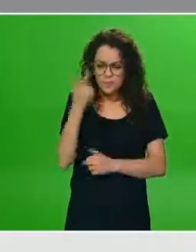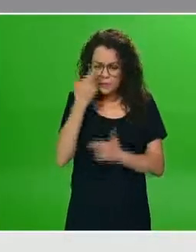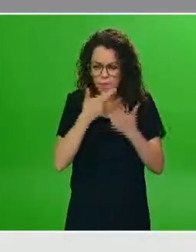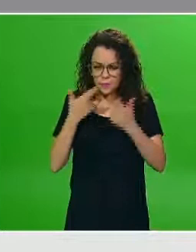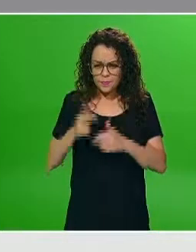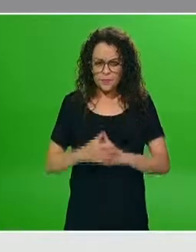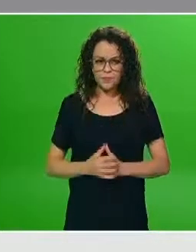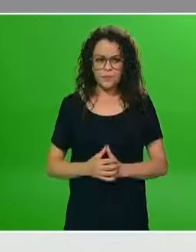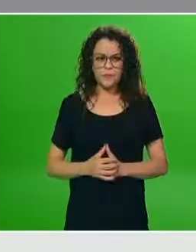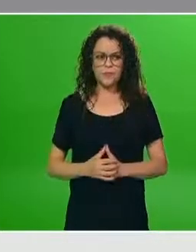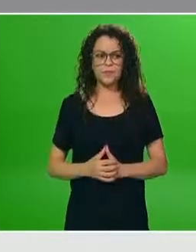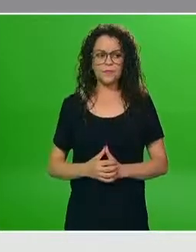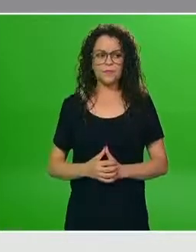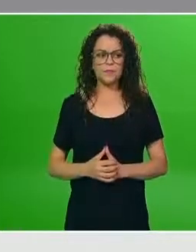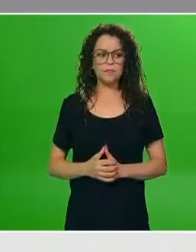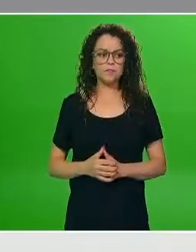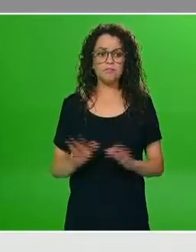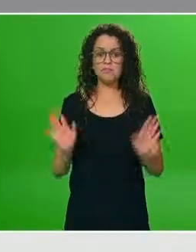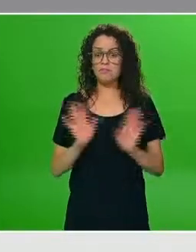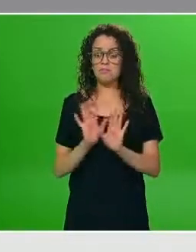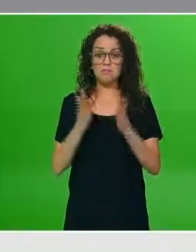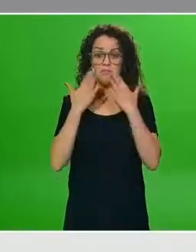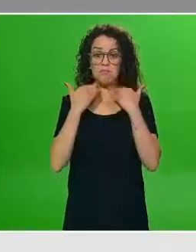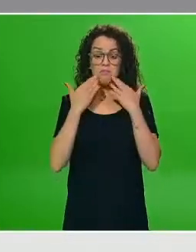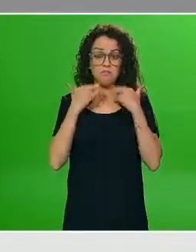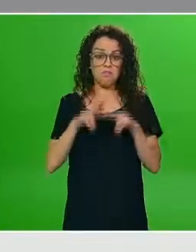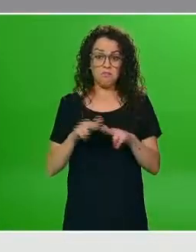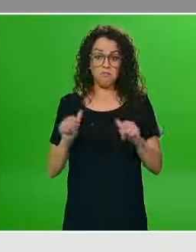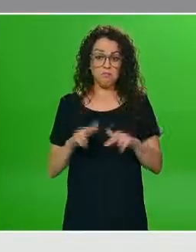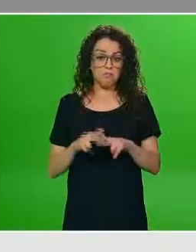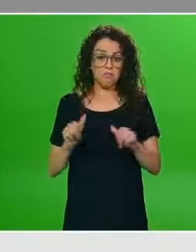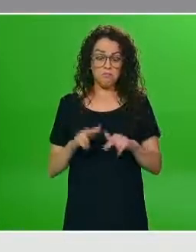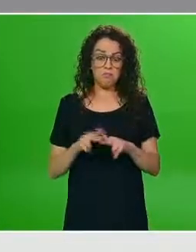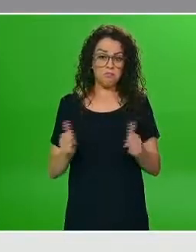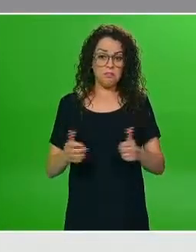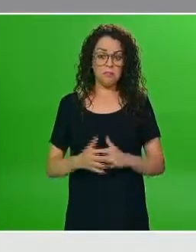Creo que ya no hay nadie.